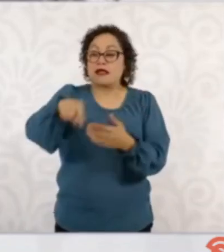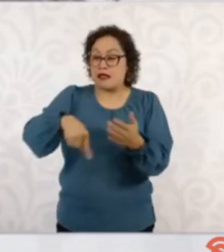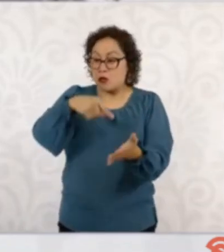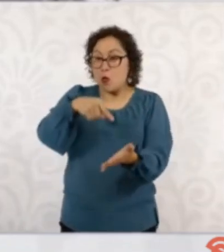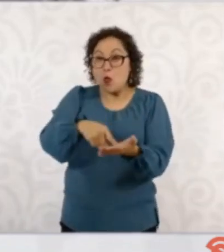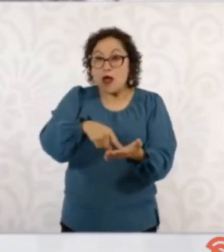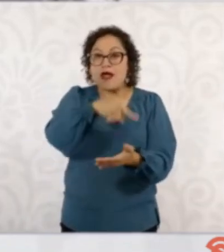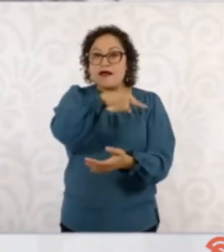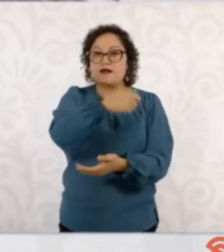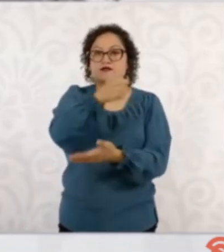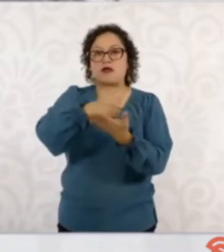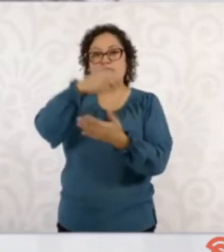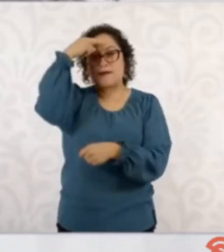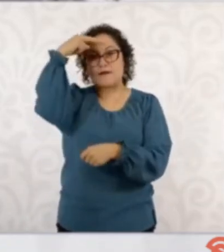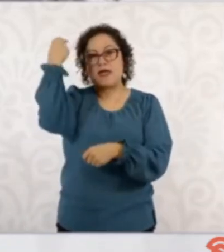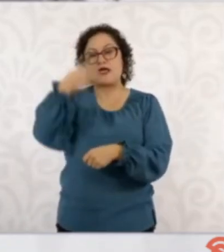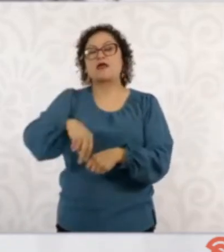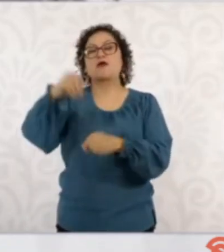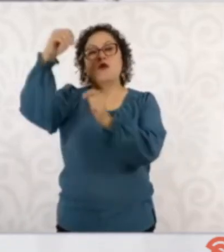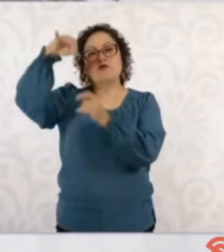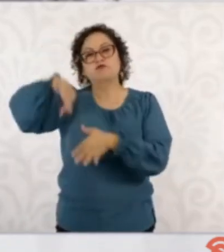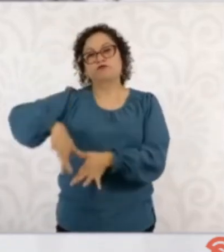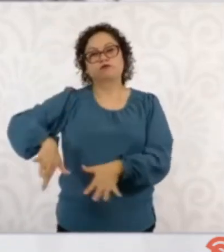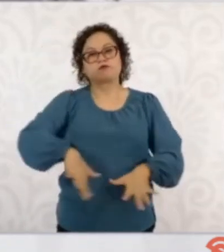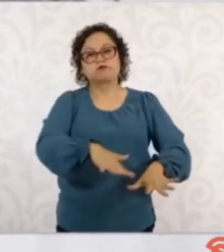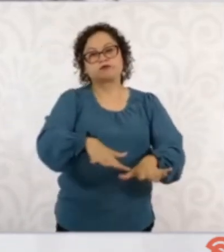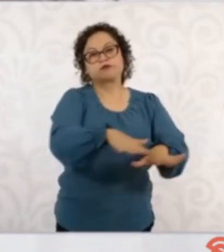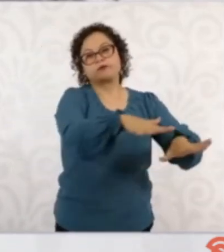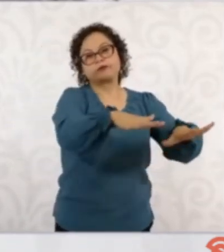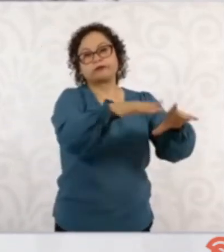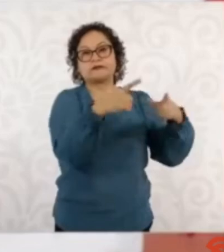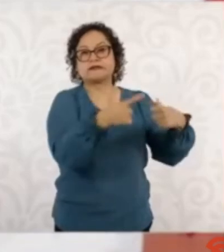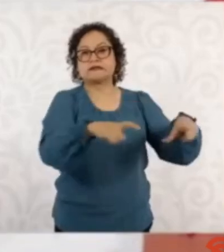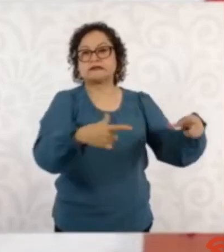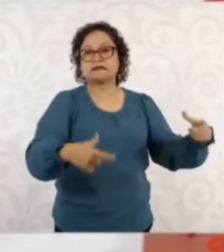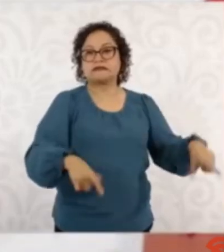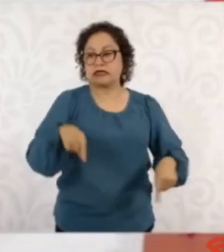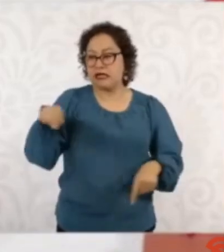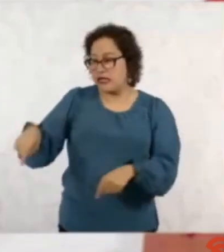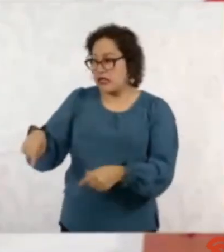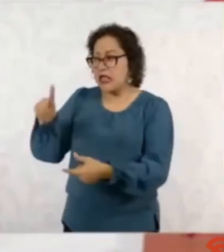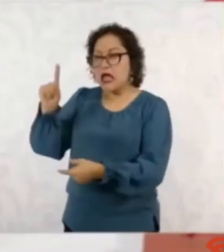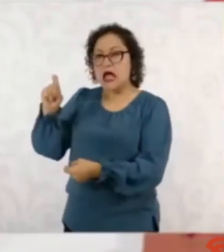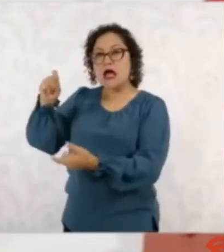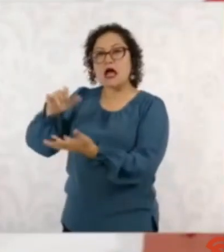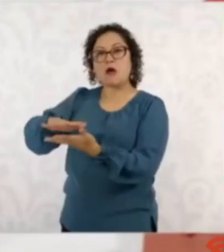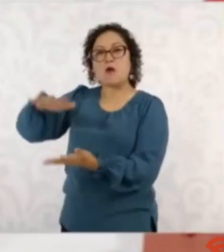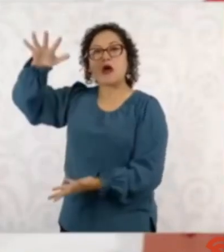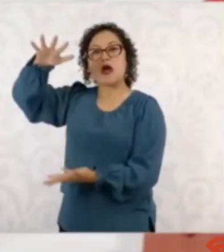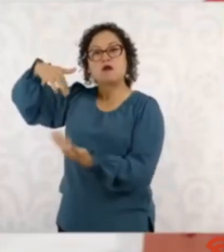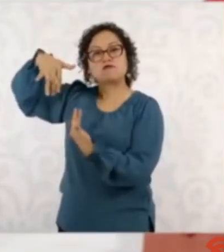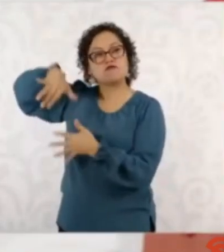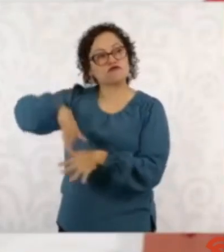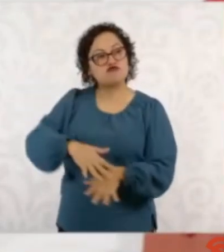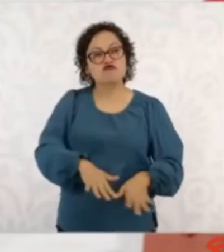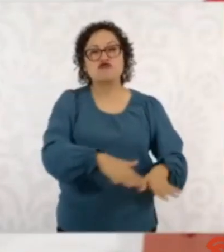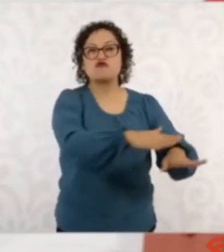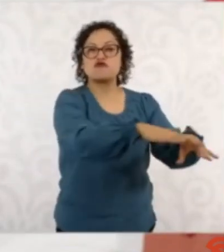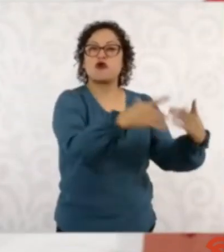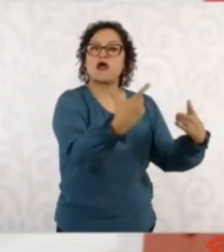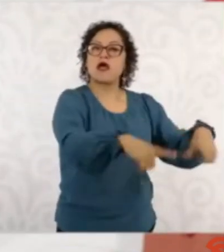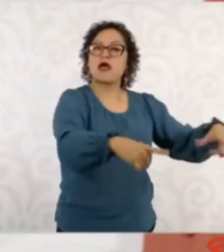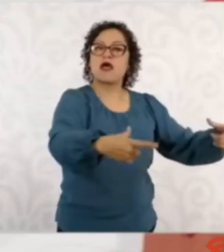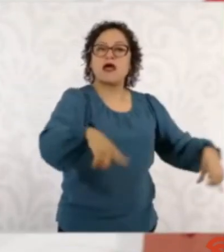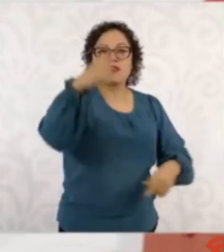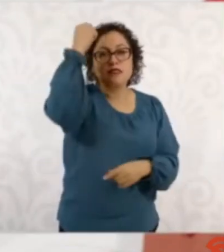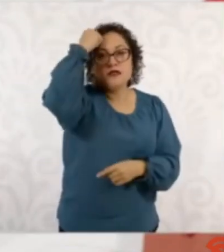metropolitana del Valle de México, lo que se llama un área reguladora de las lluvias en la zona metropolitana. Se